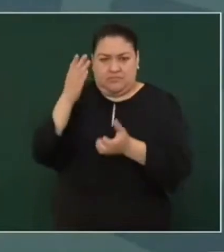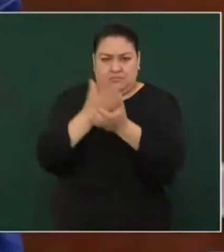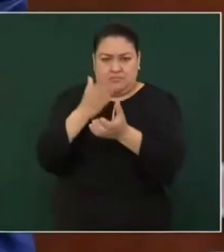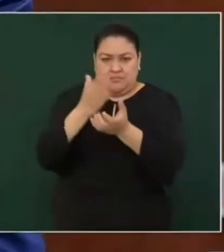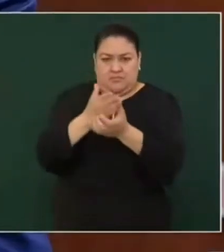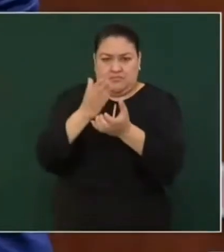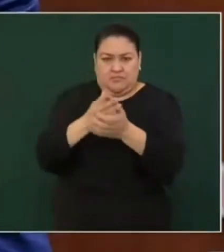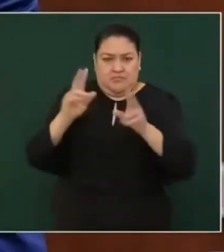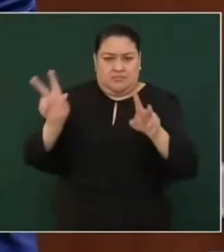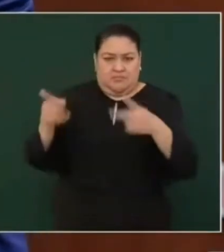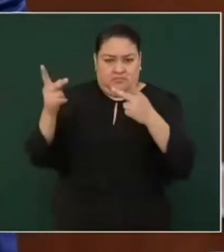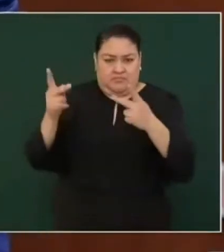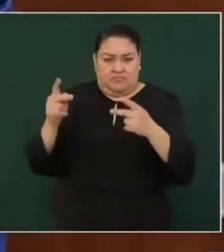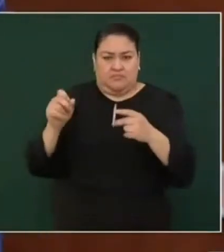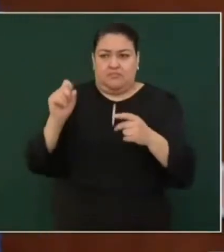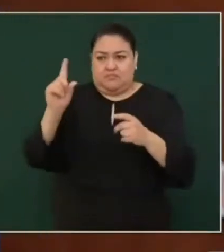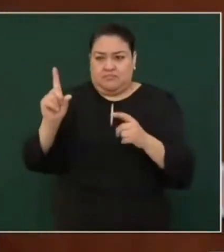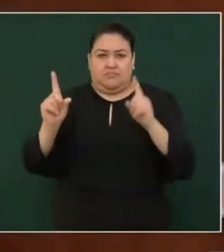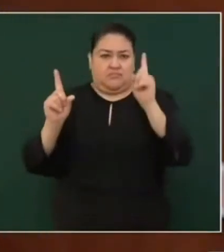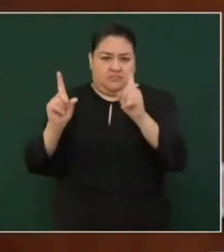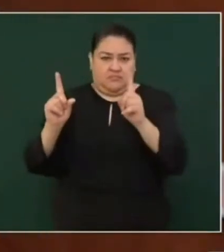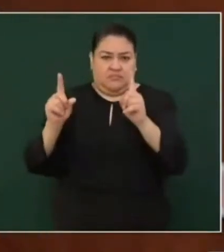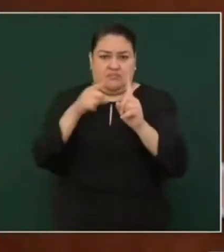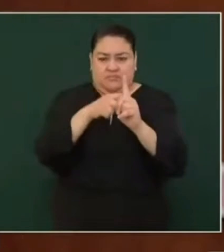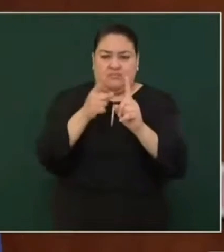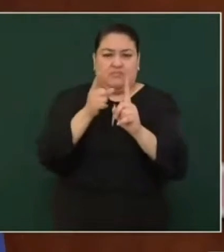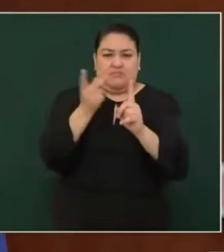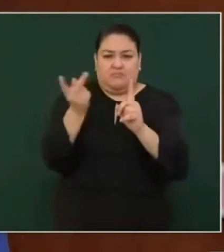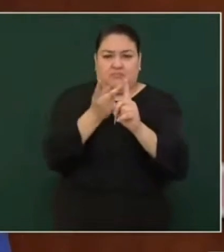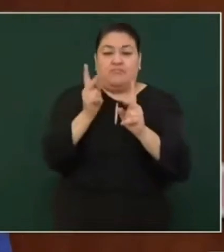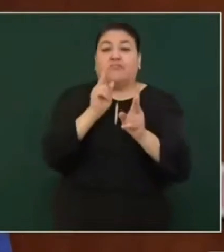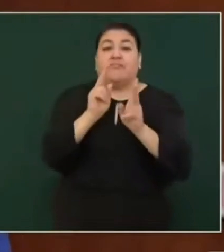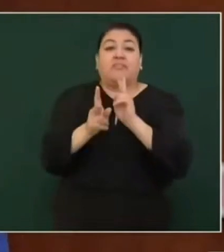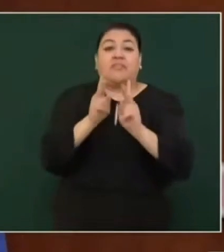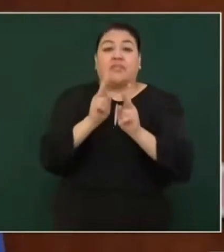estaba platicando con otro paisano